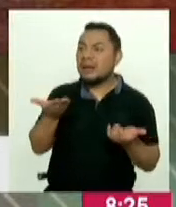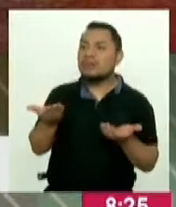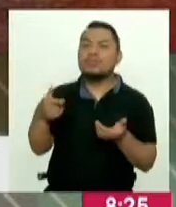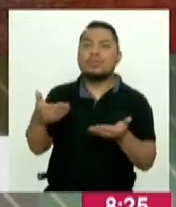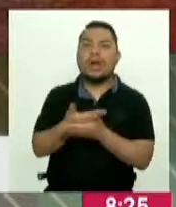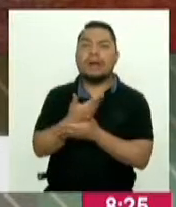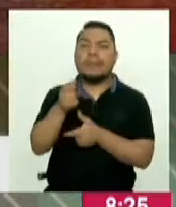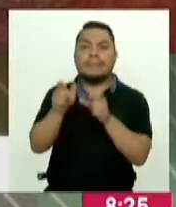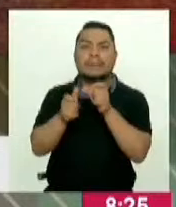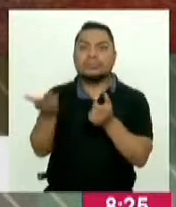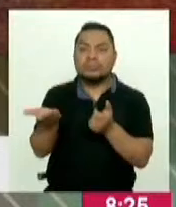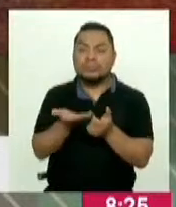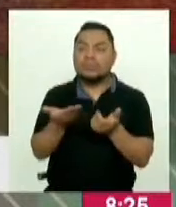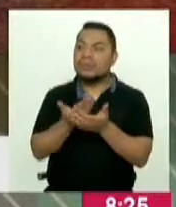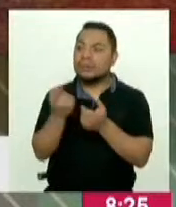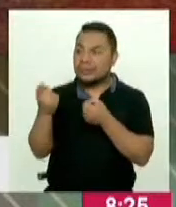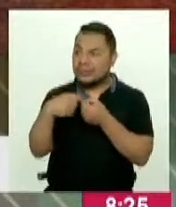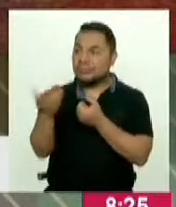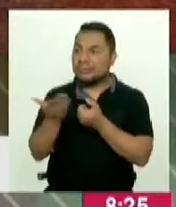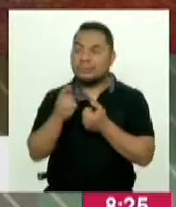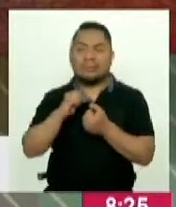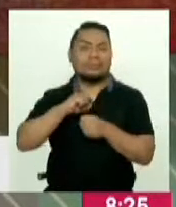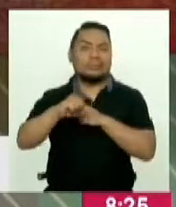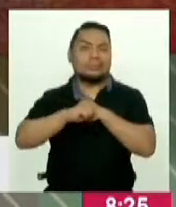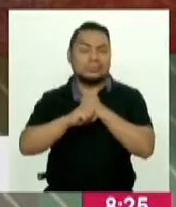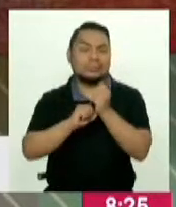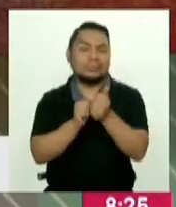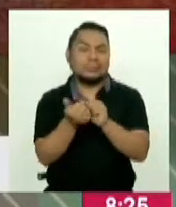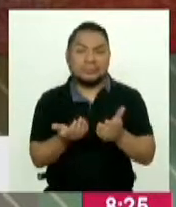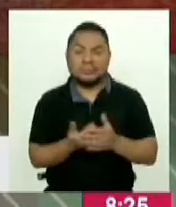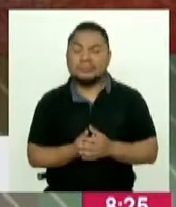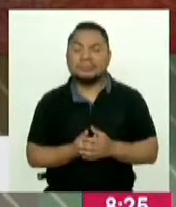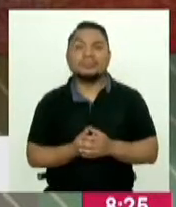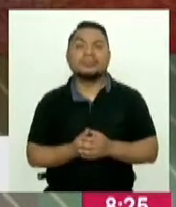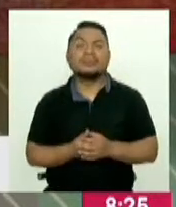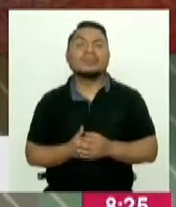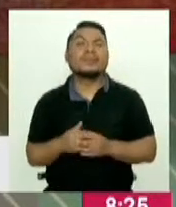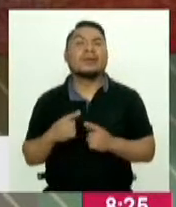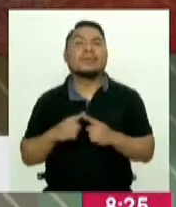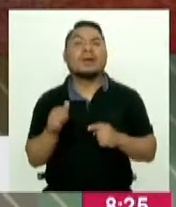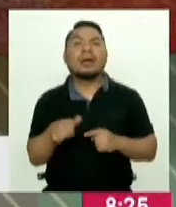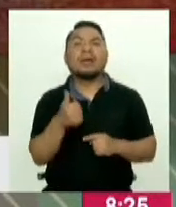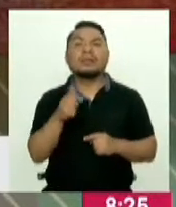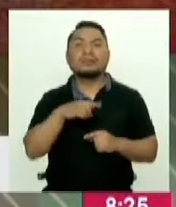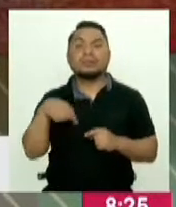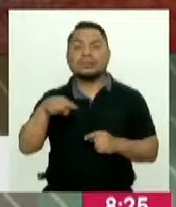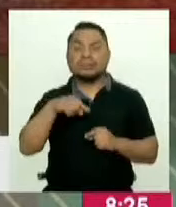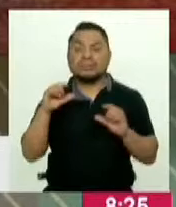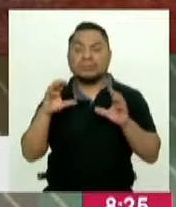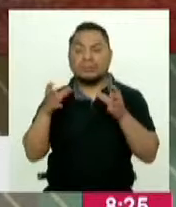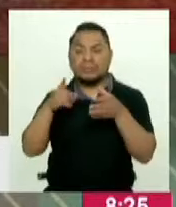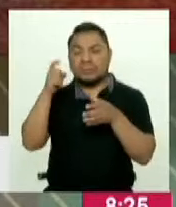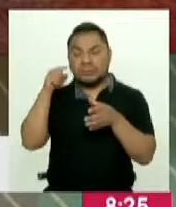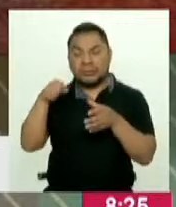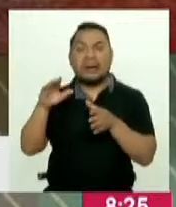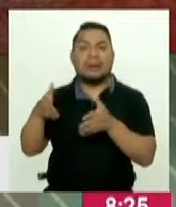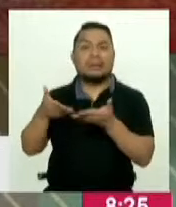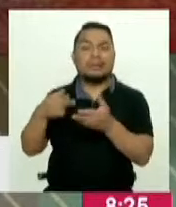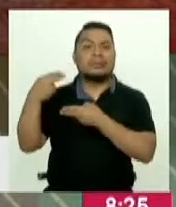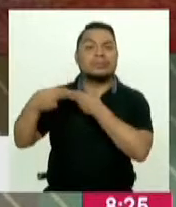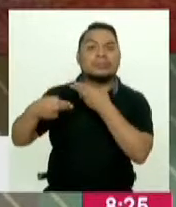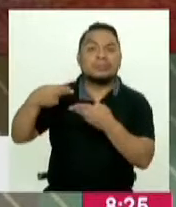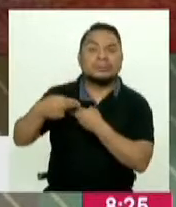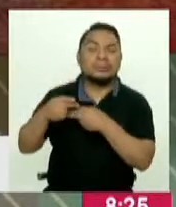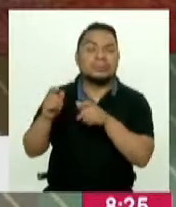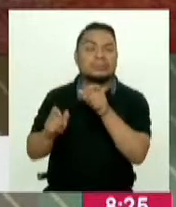de grupos con mejores posibilidades. Ha habido, en algunos casos, herencias, ¿sí? de